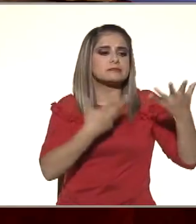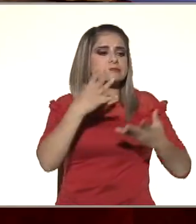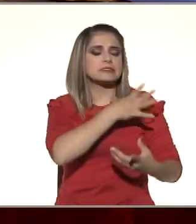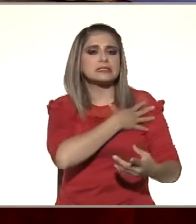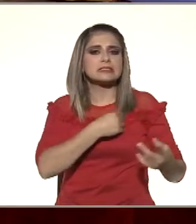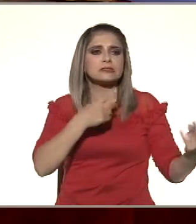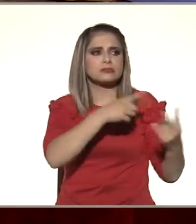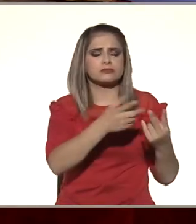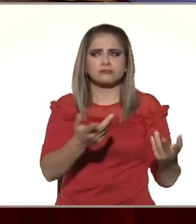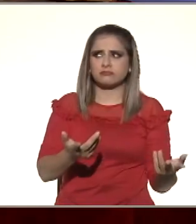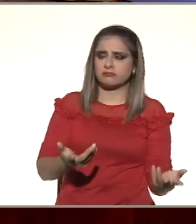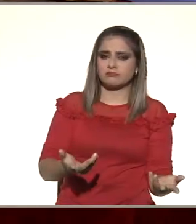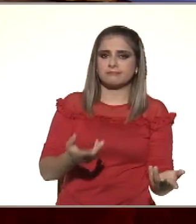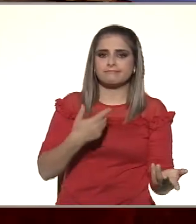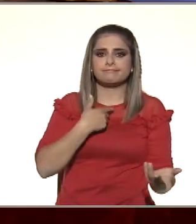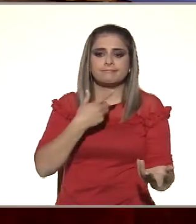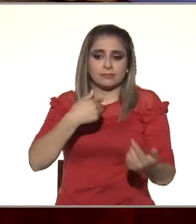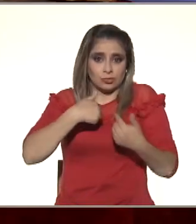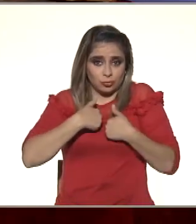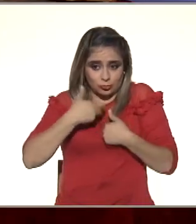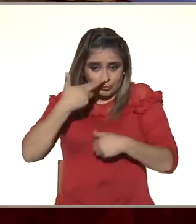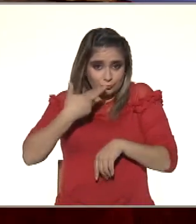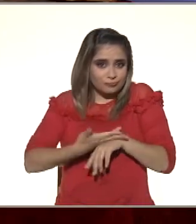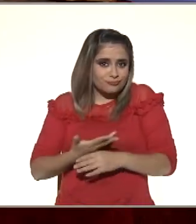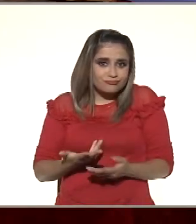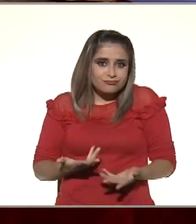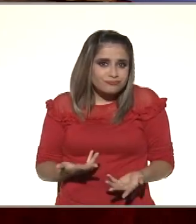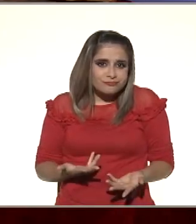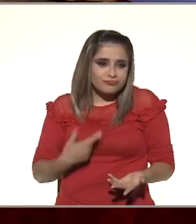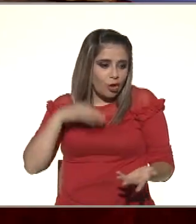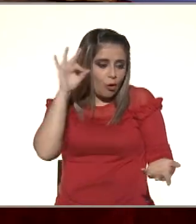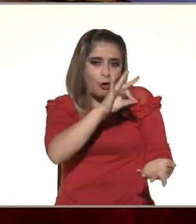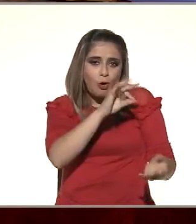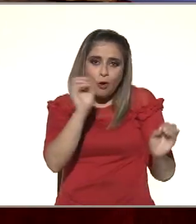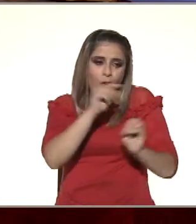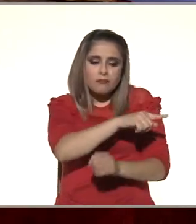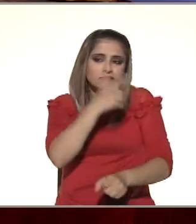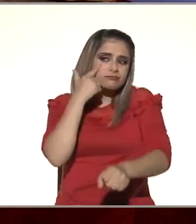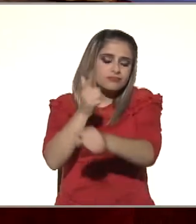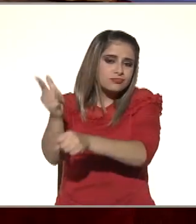hijos? Porque ahí ya no depende de uno que se envenene a los hijos también.